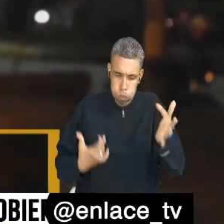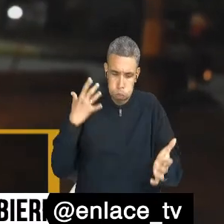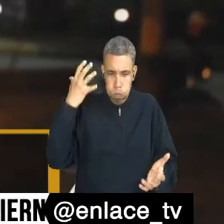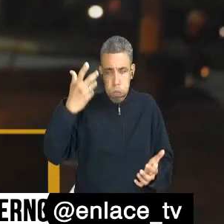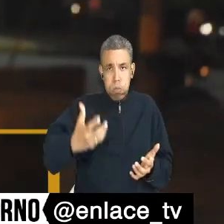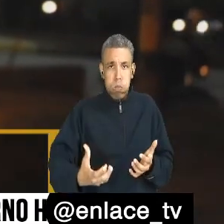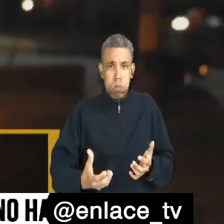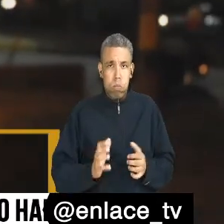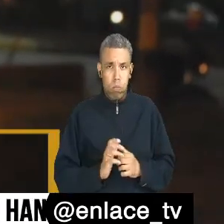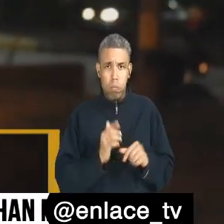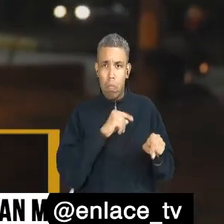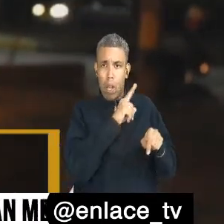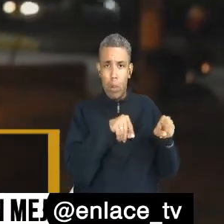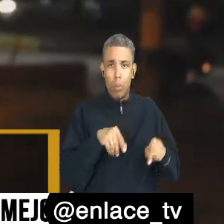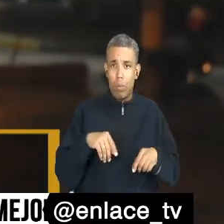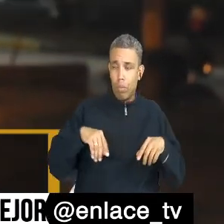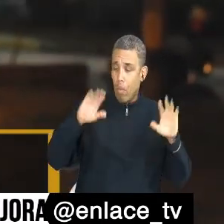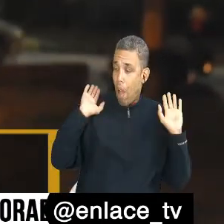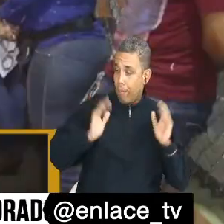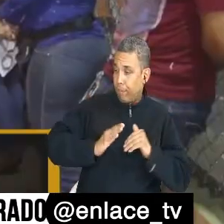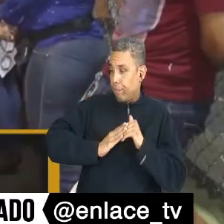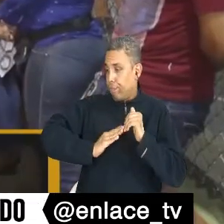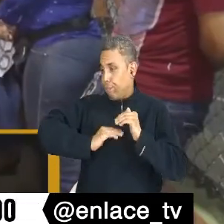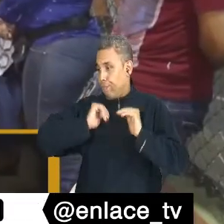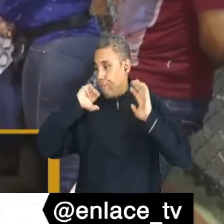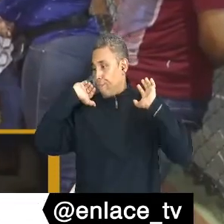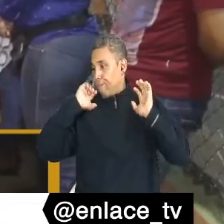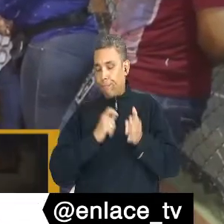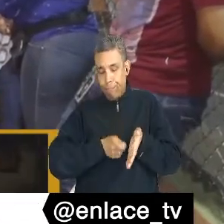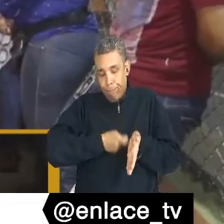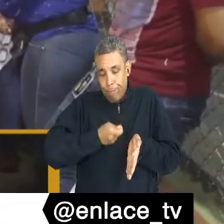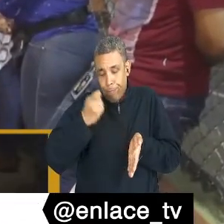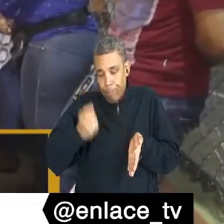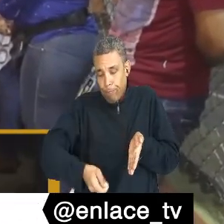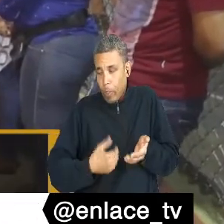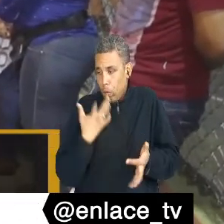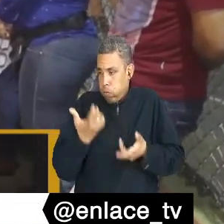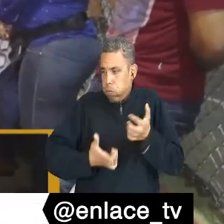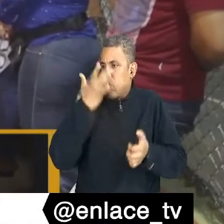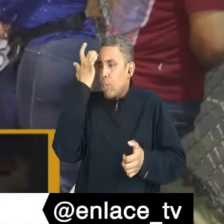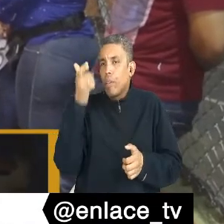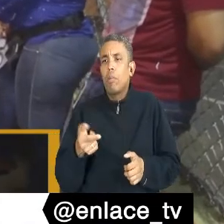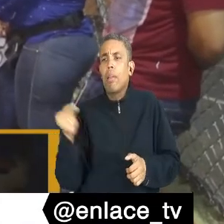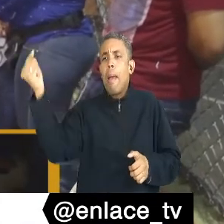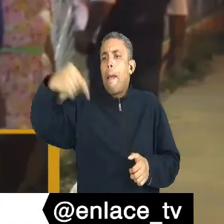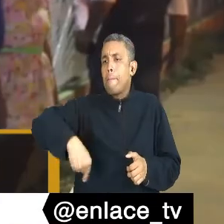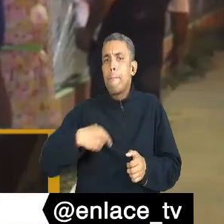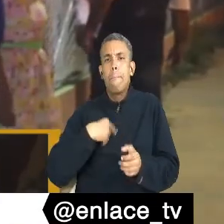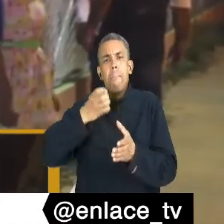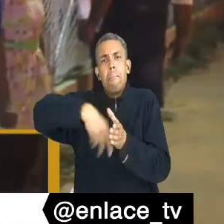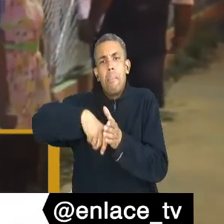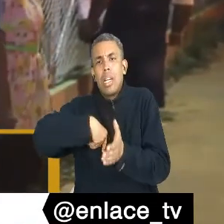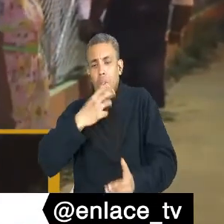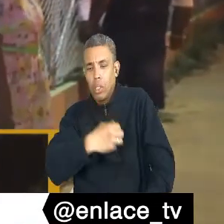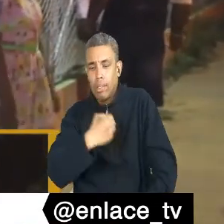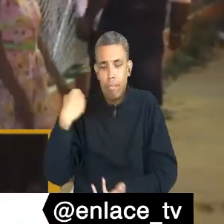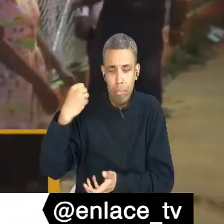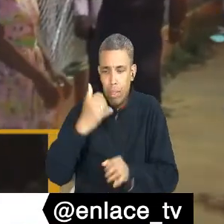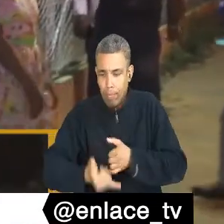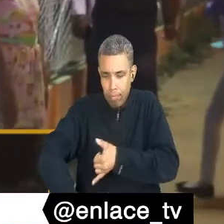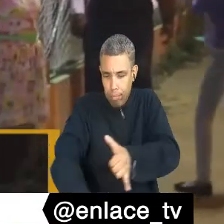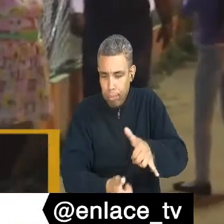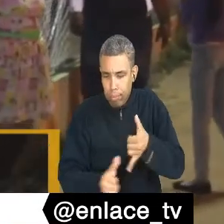recogerla. Y él se excusa, yo la quemo por eso. En la socialización de la Secretaría del Medio Ambiente estuvo Rufino, personaje de Enlace